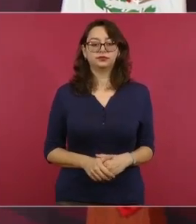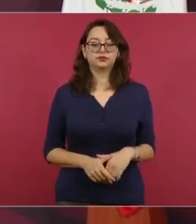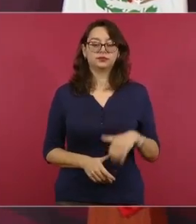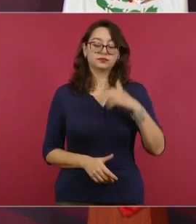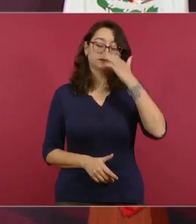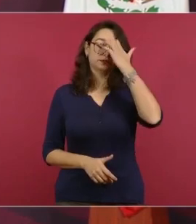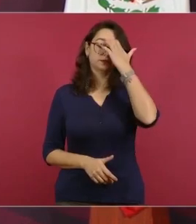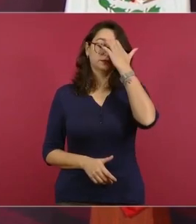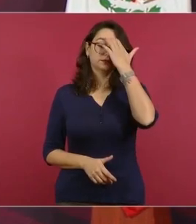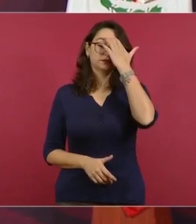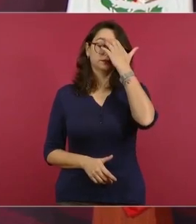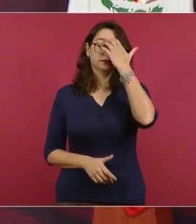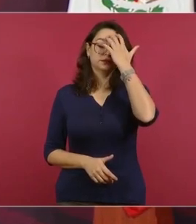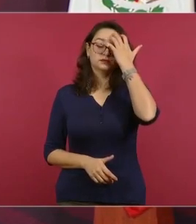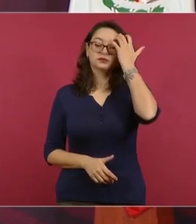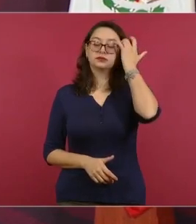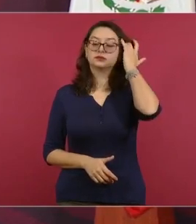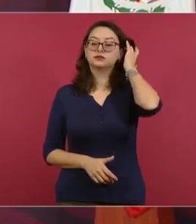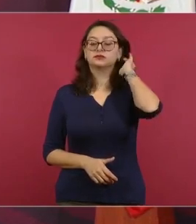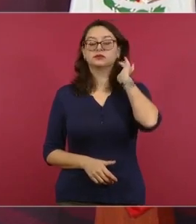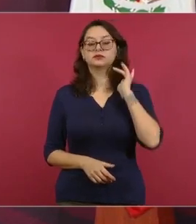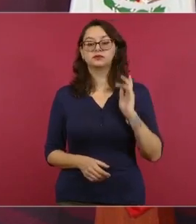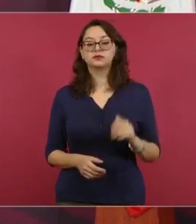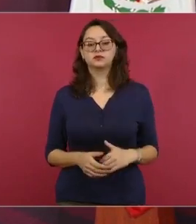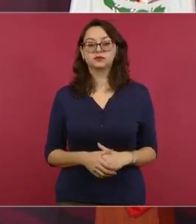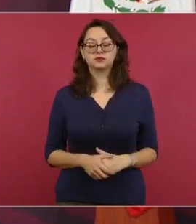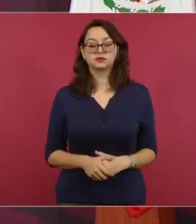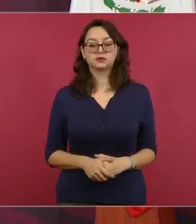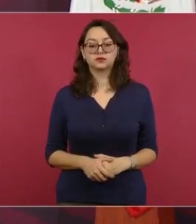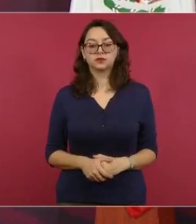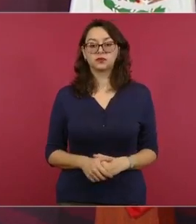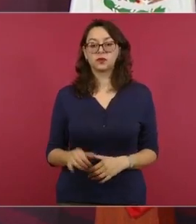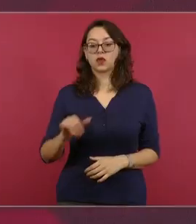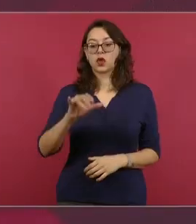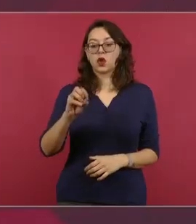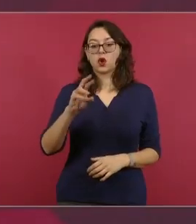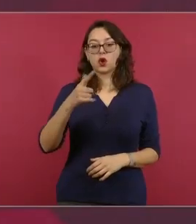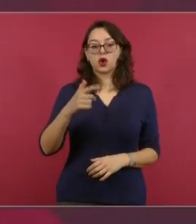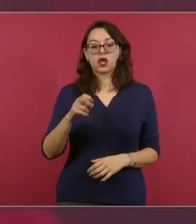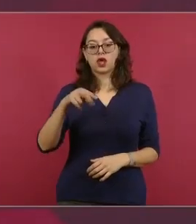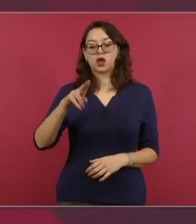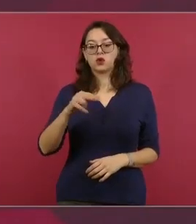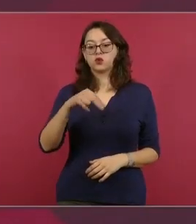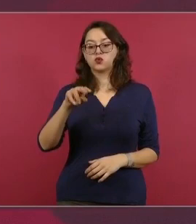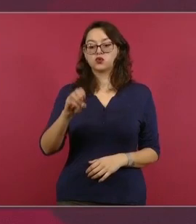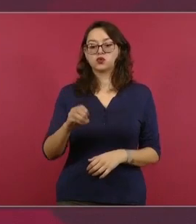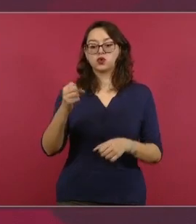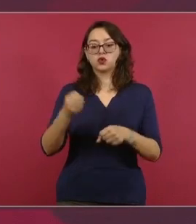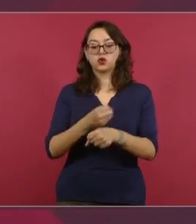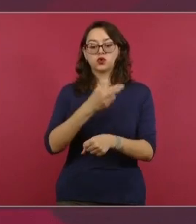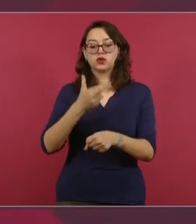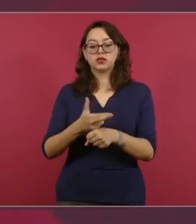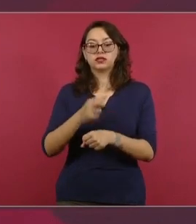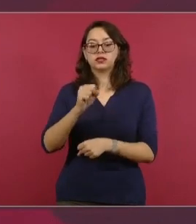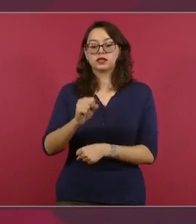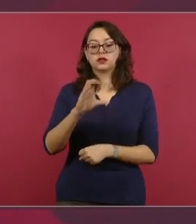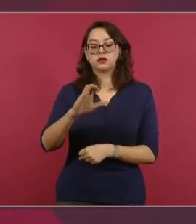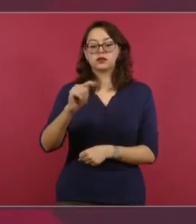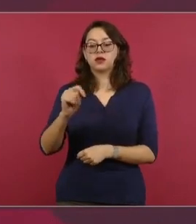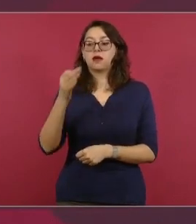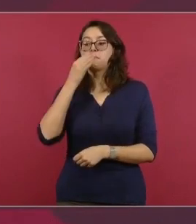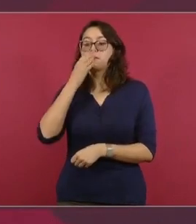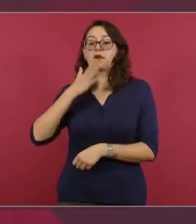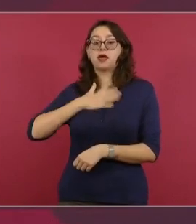Miren, aquí me pasa esto Nuño, Jorge Nuño, secretario de Comunicaciones. Aeroméxico, Viva Aerobús